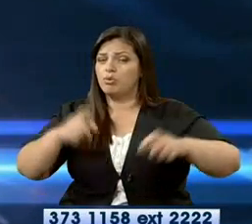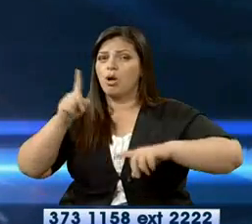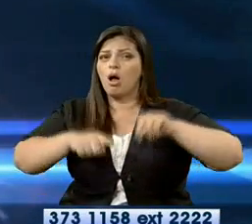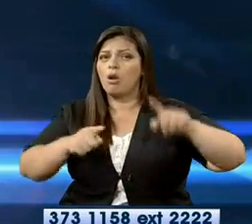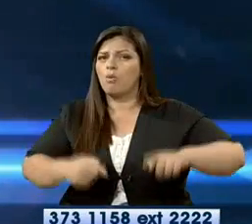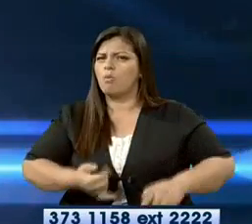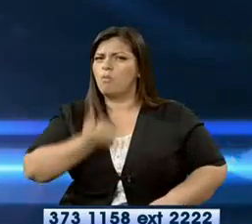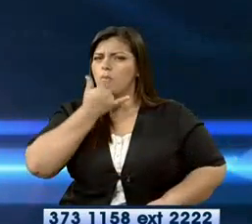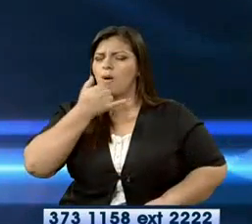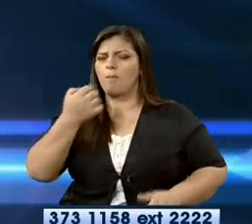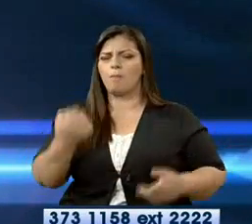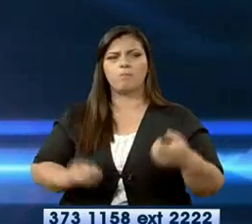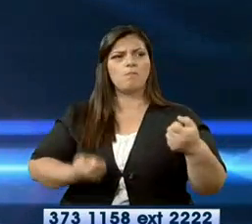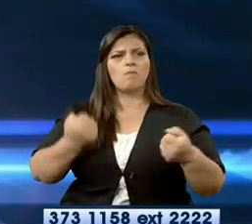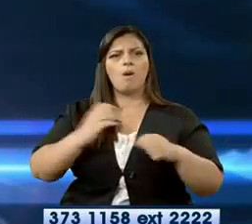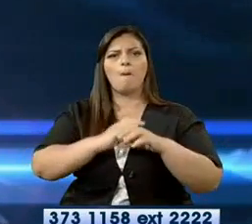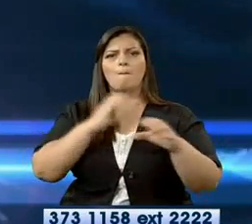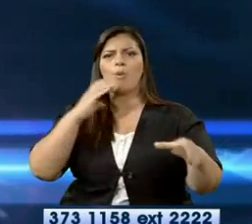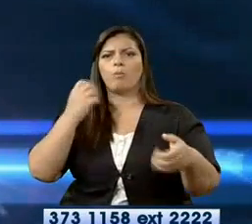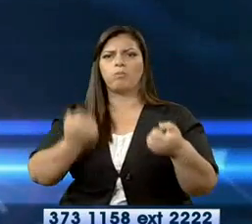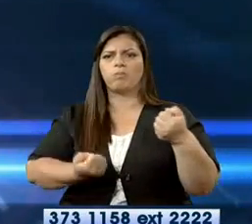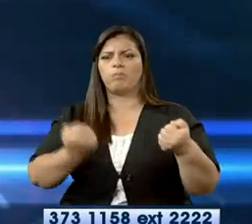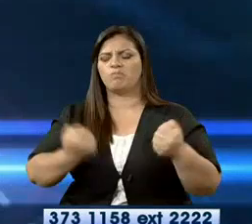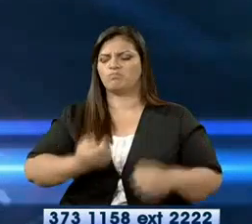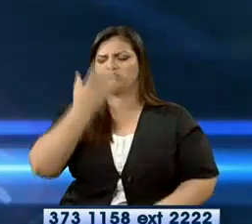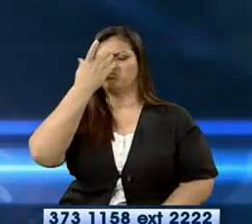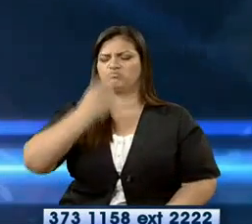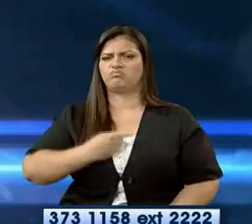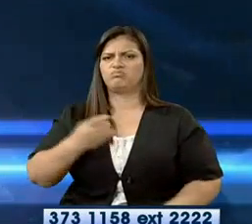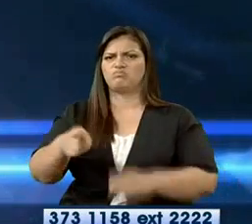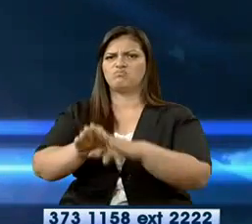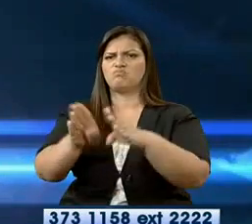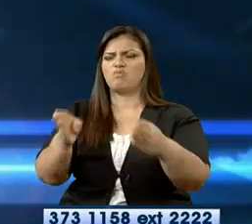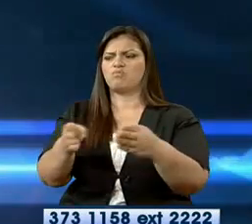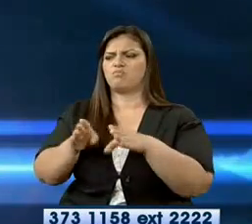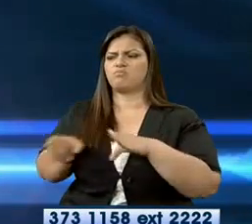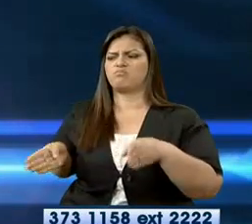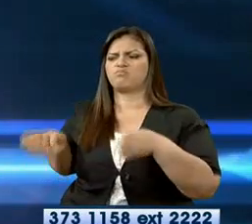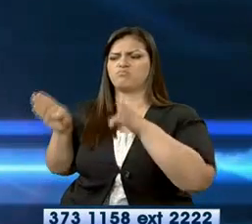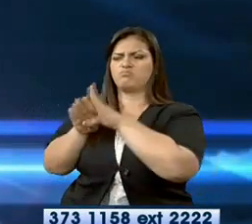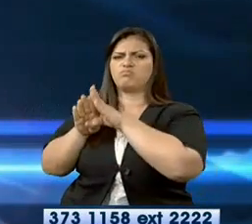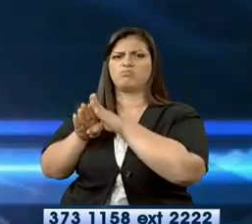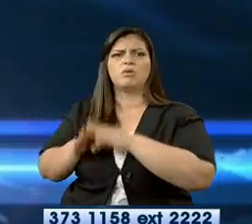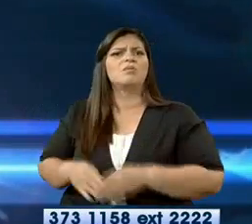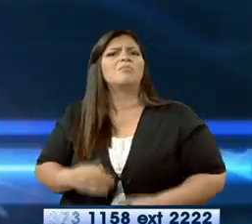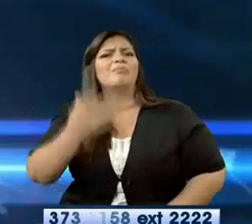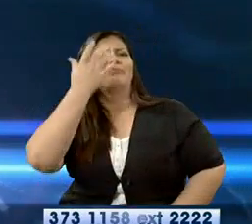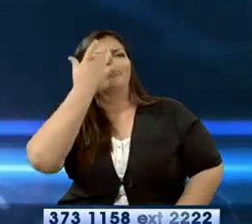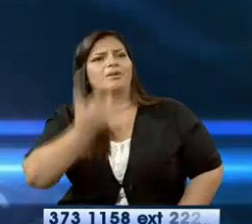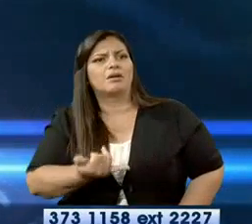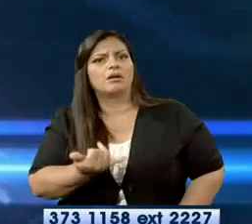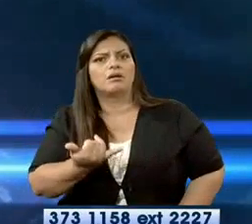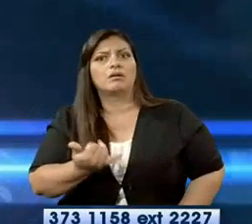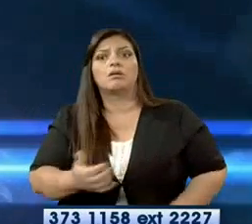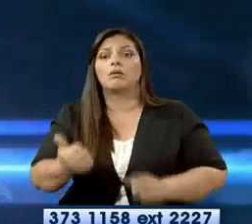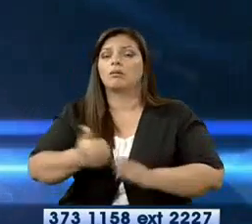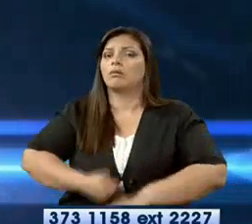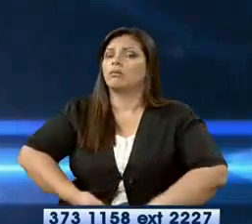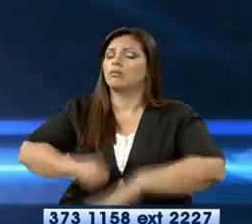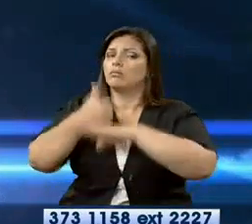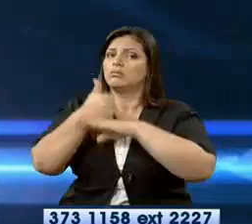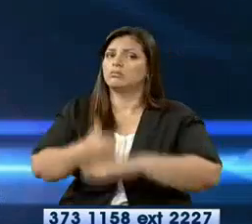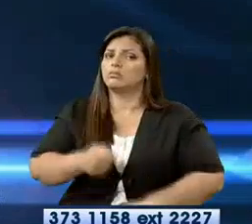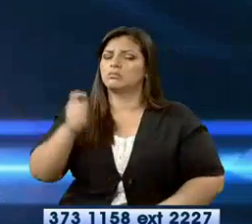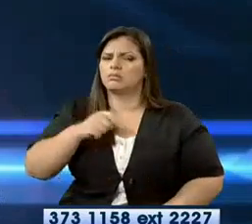encadenar la puerta posterior, las autoridades deben dar algún pronunciamiento por una explicación a la comunidad. Exigimos.